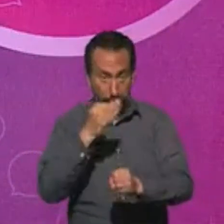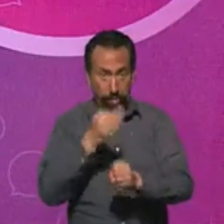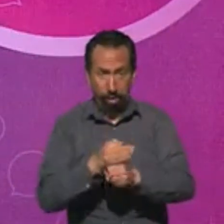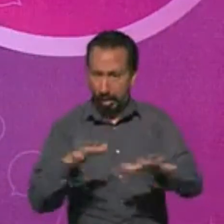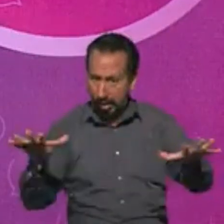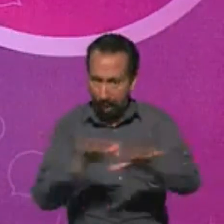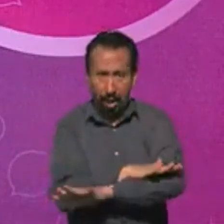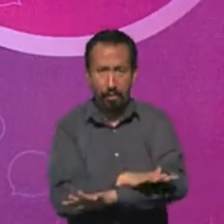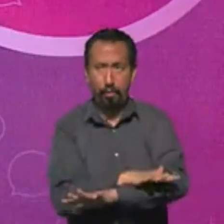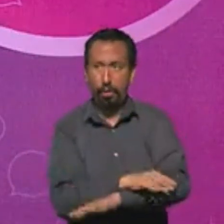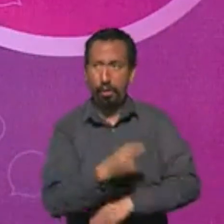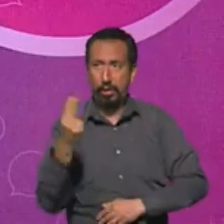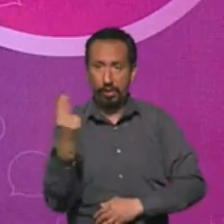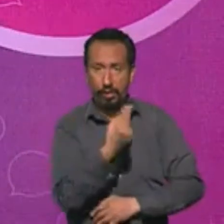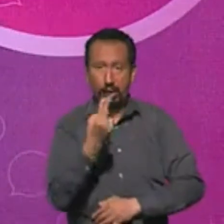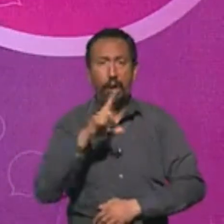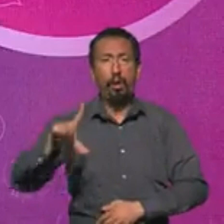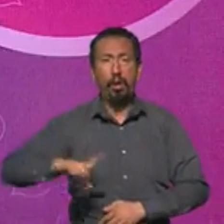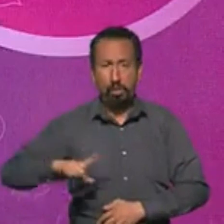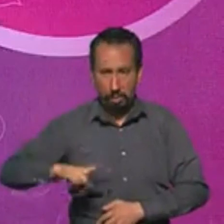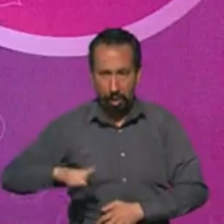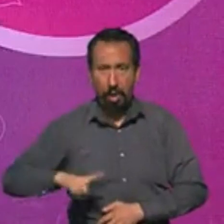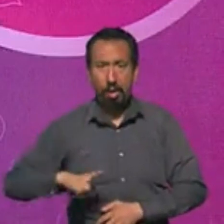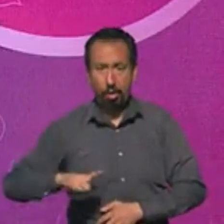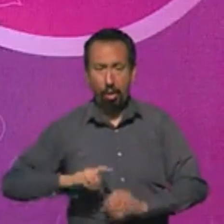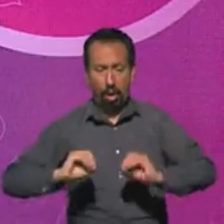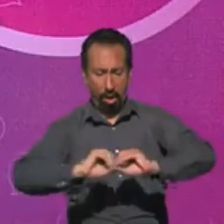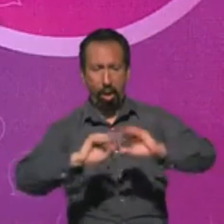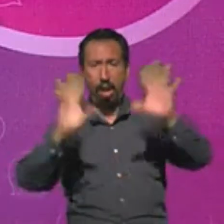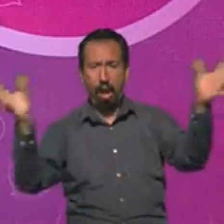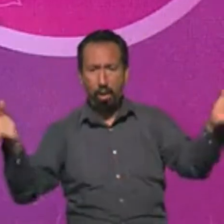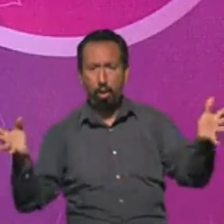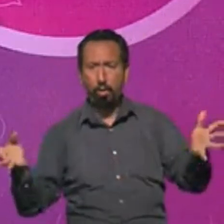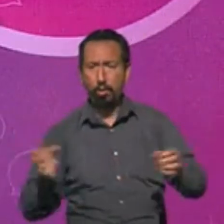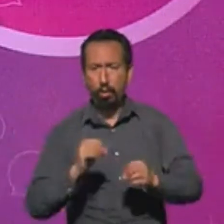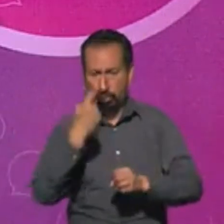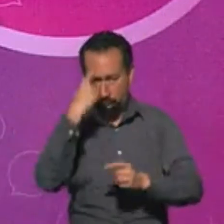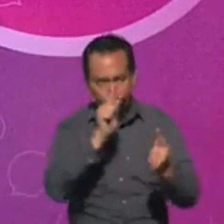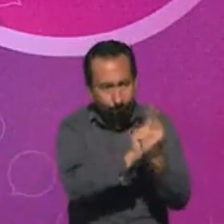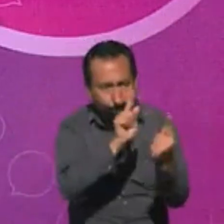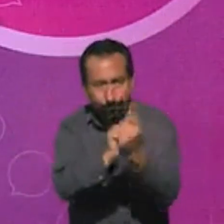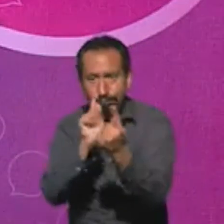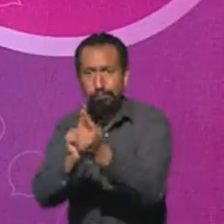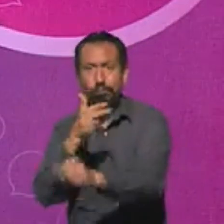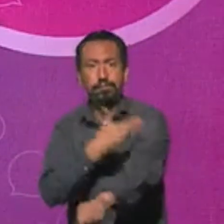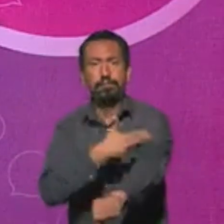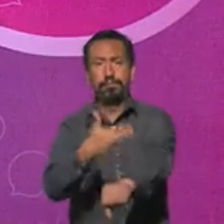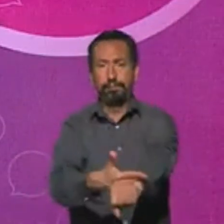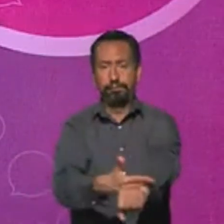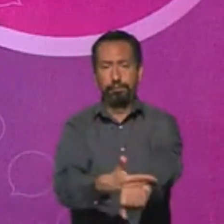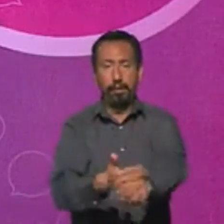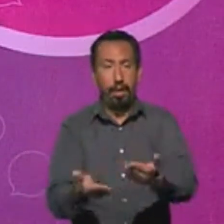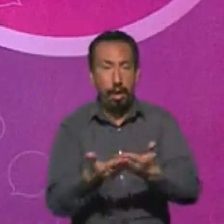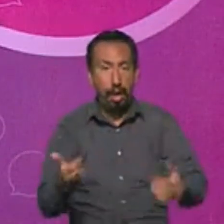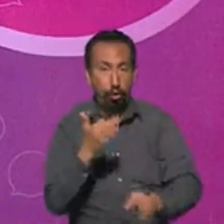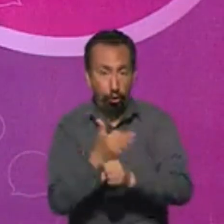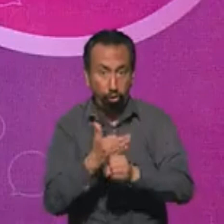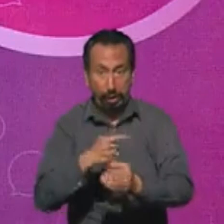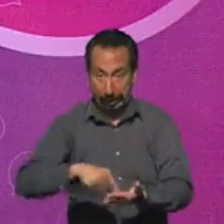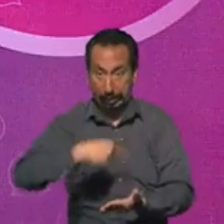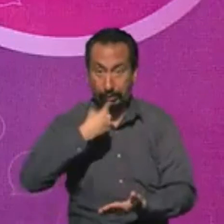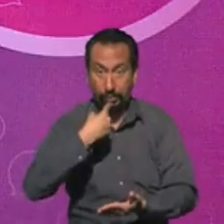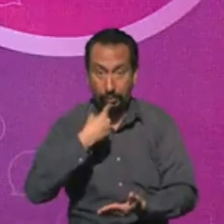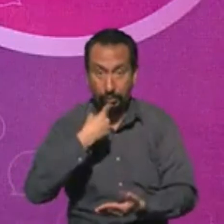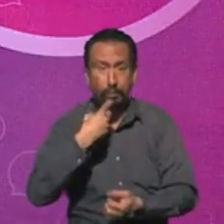cambio Es tiempo de un gobierno transparente cercano y honesto hoy en Celaya